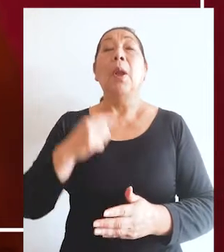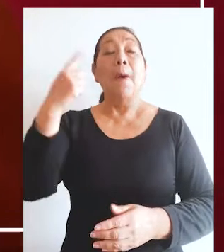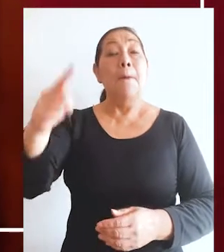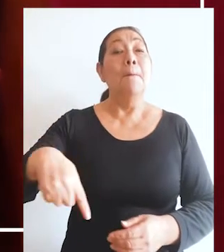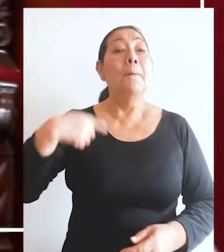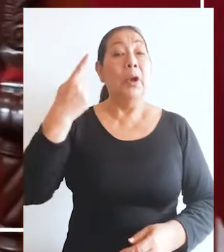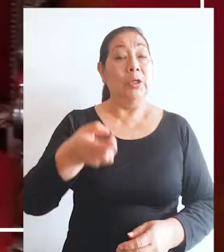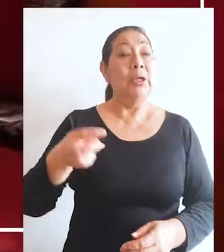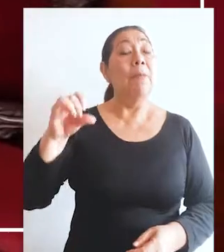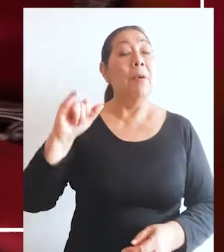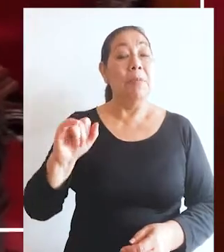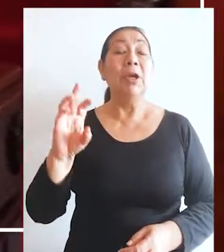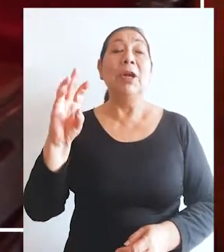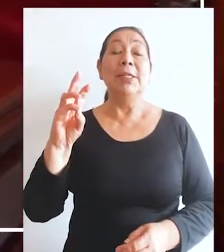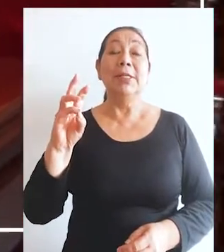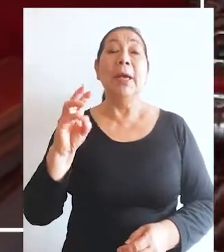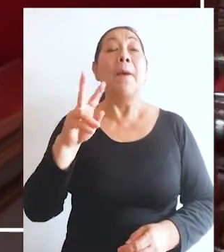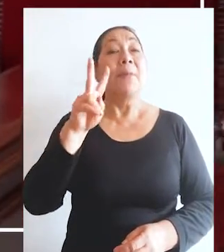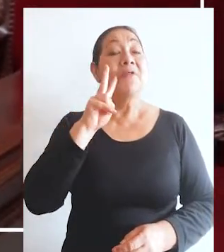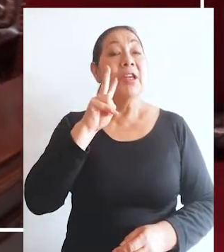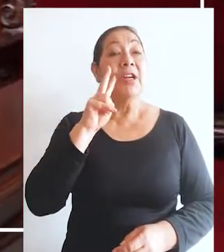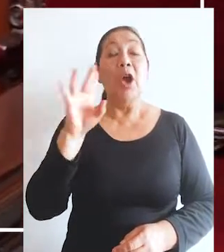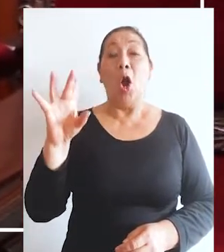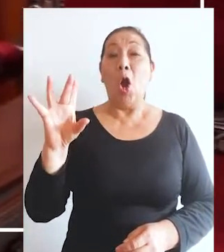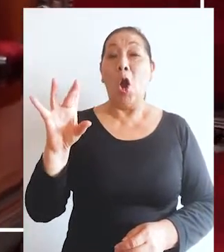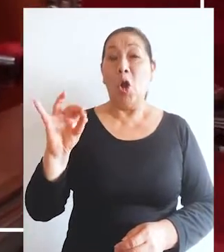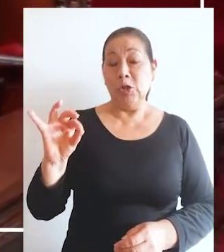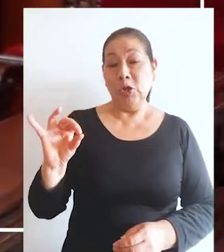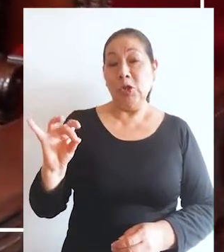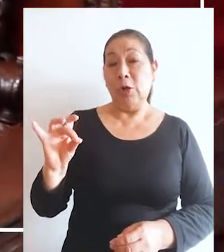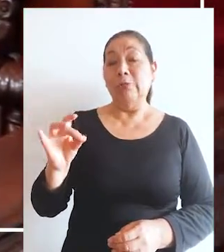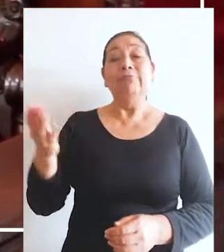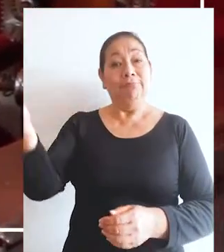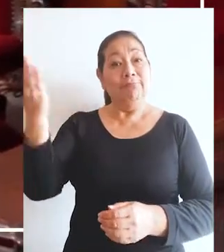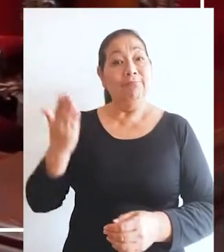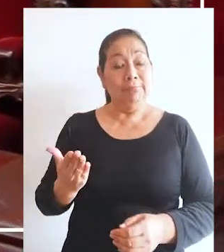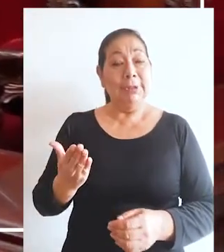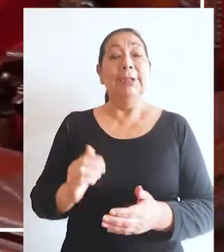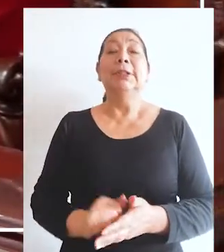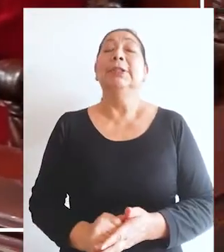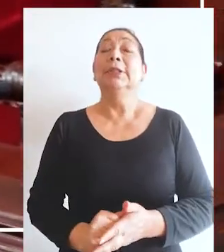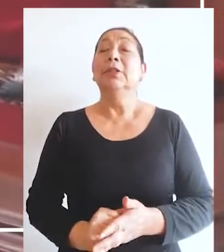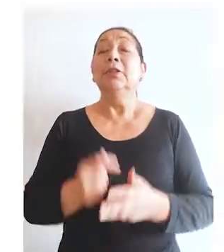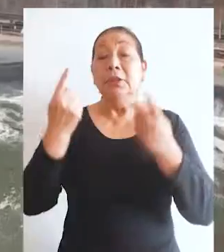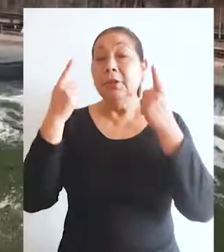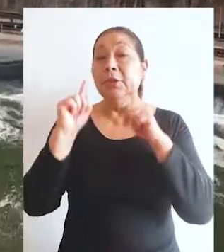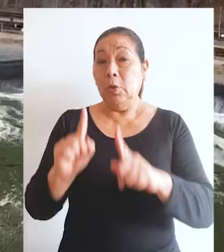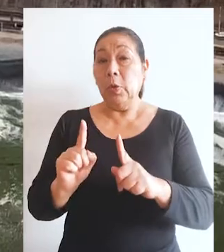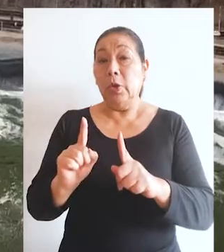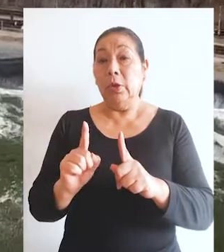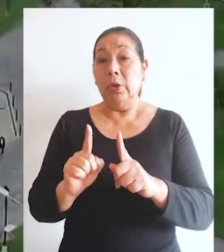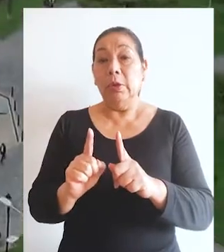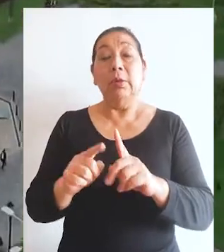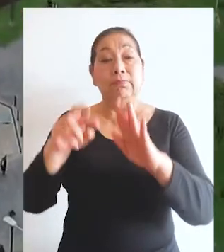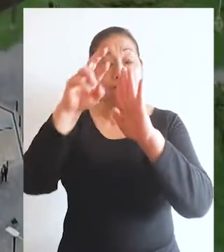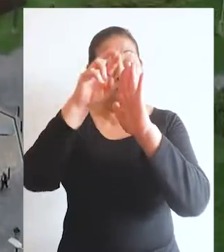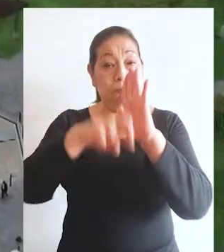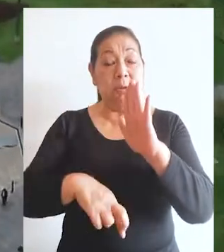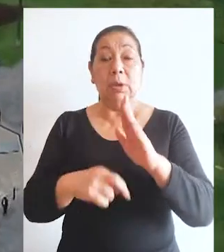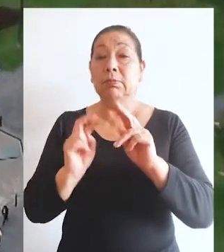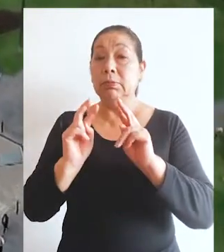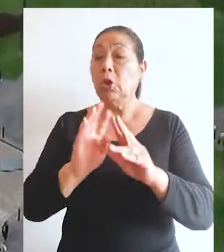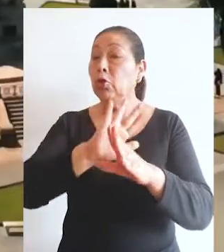el próximo miércoles 6 y viernes 8 de julio respectivamente. Y de acuerdo con lo